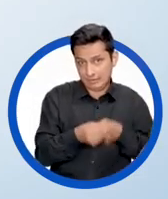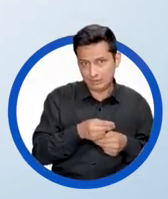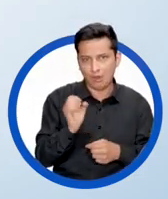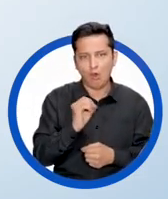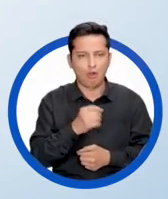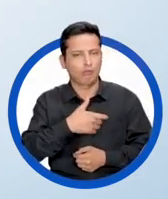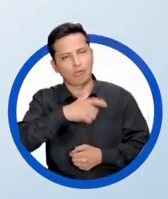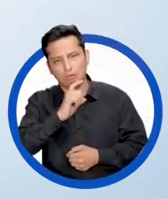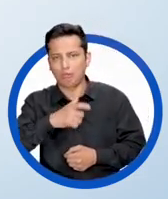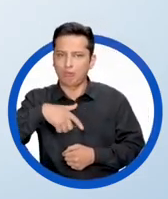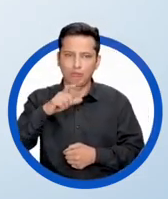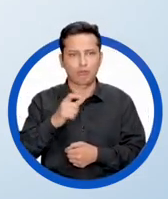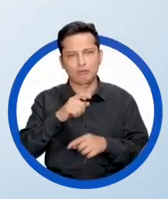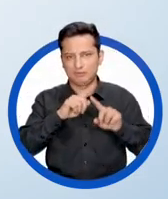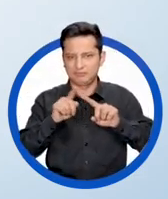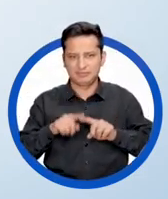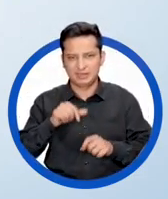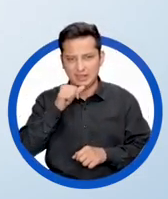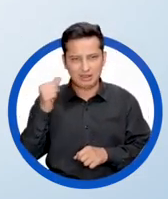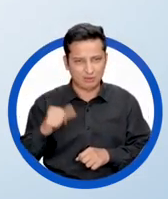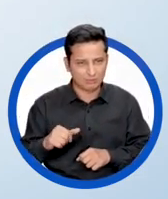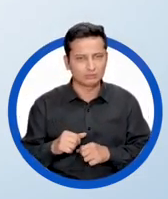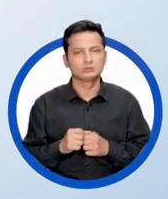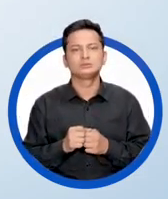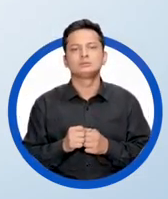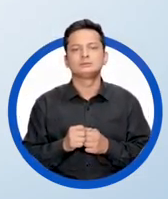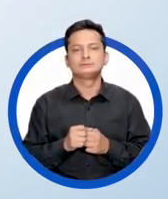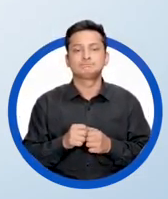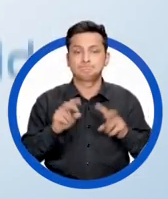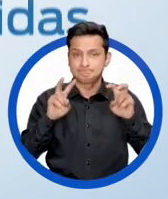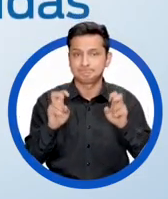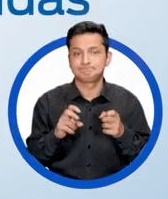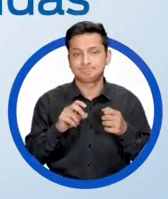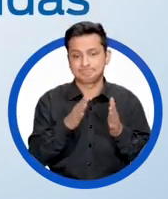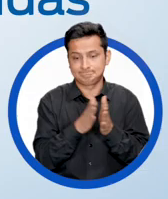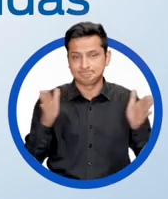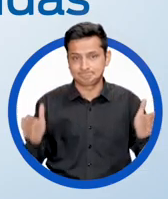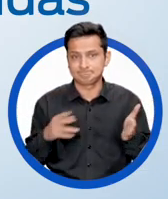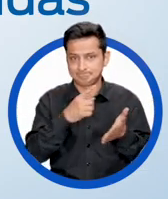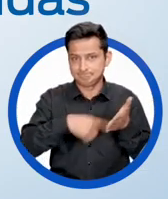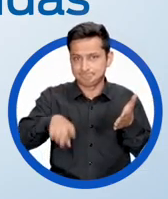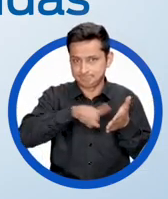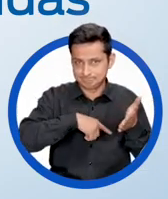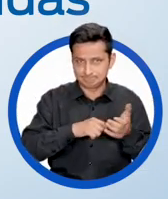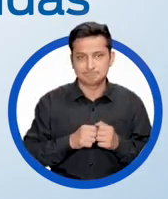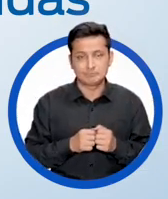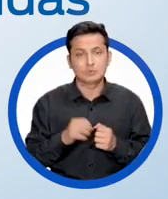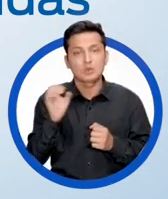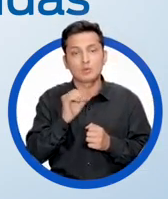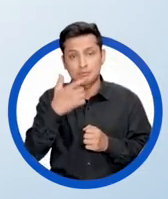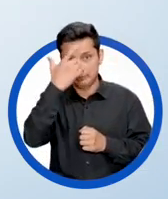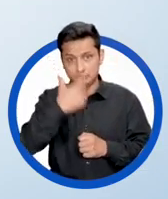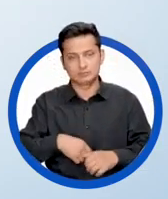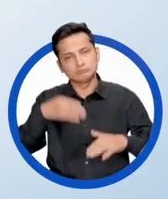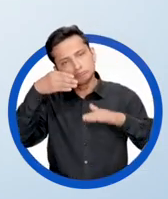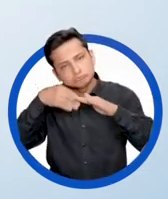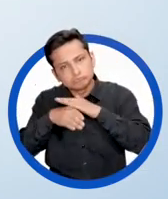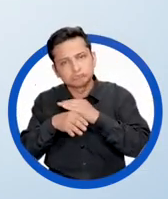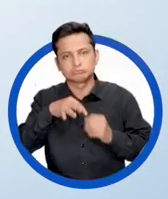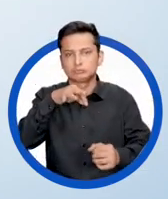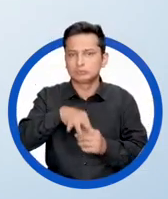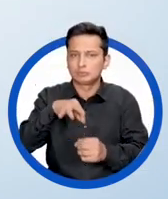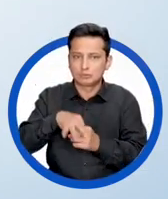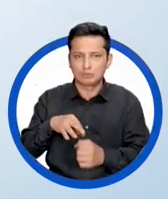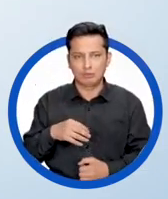quien expenda o consuma bebidas alcohólicas en los días en que exista prohibición de expendio o consumo de tales bebidas y el que ingrese